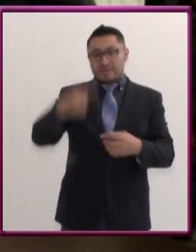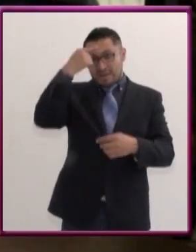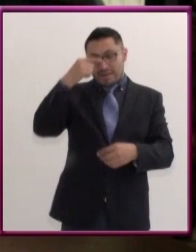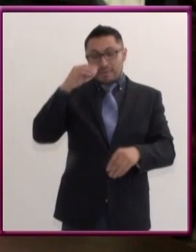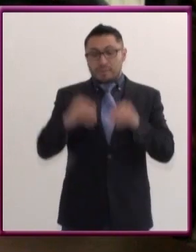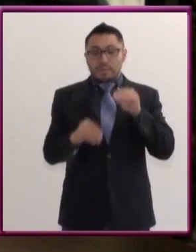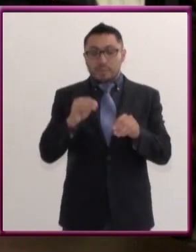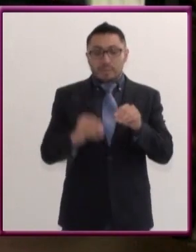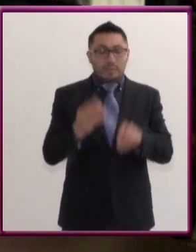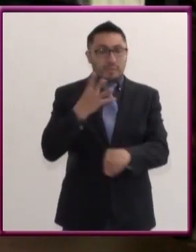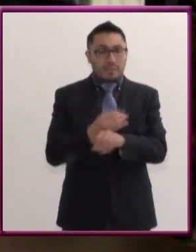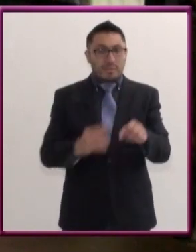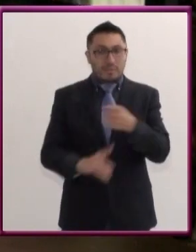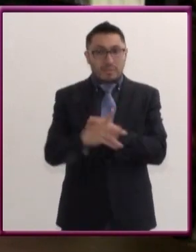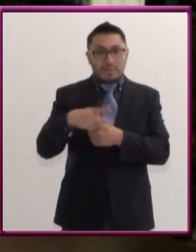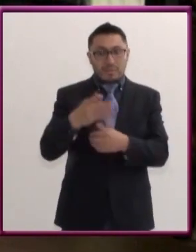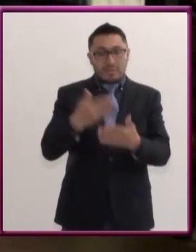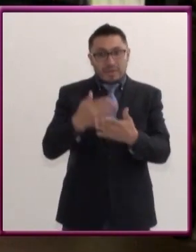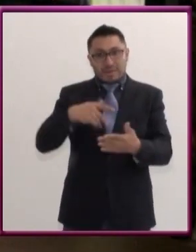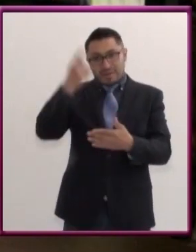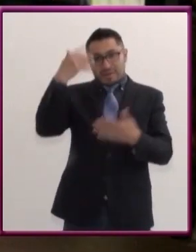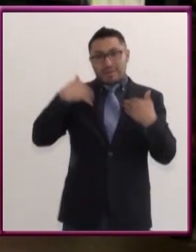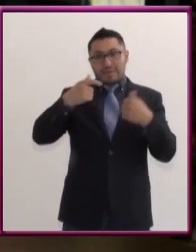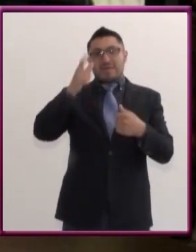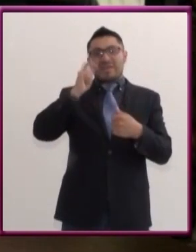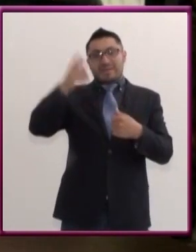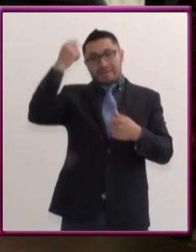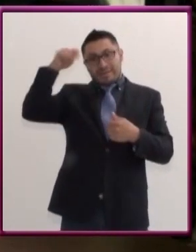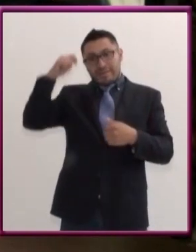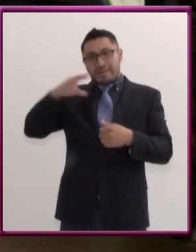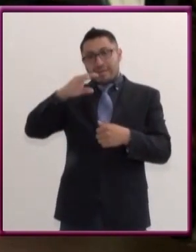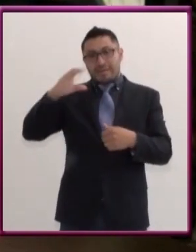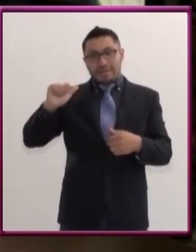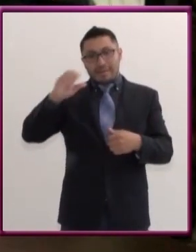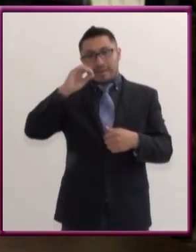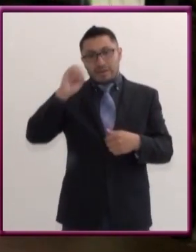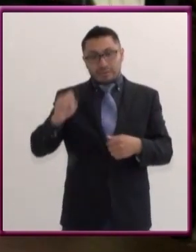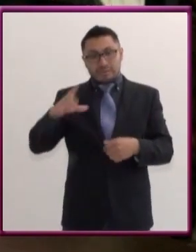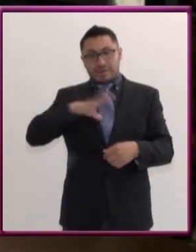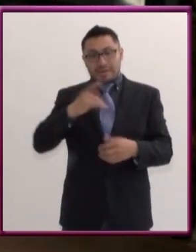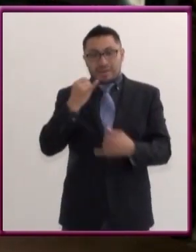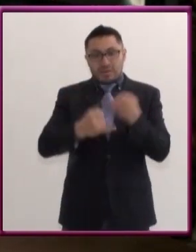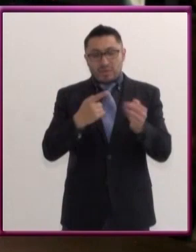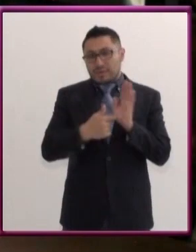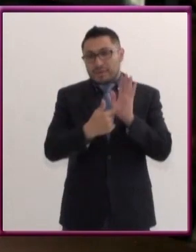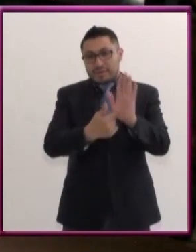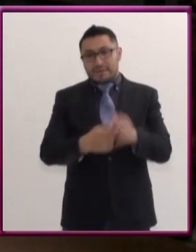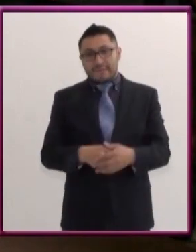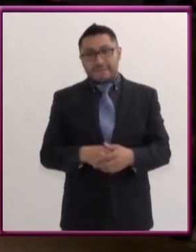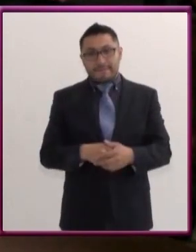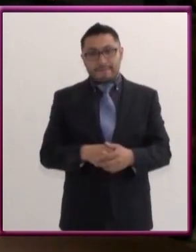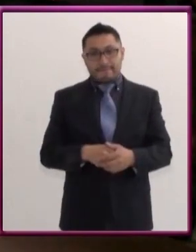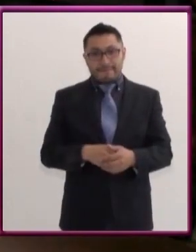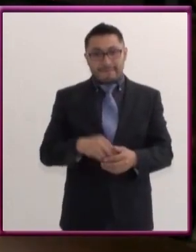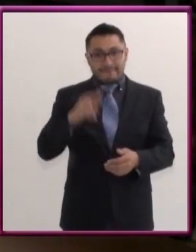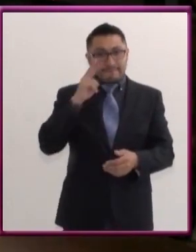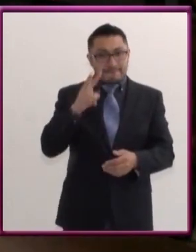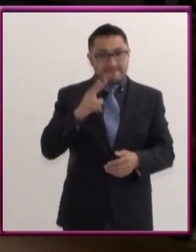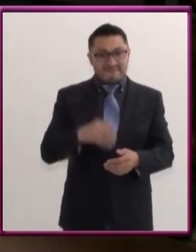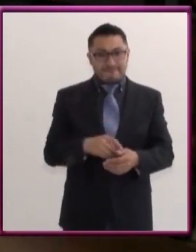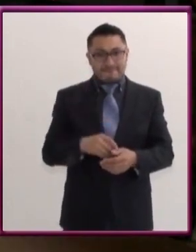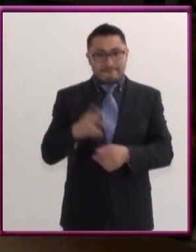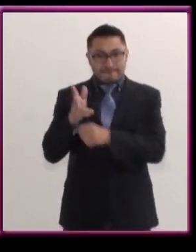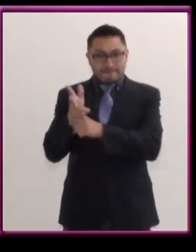resolver problemas, pero antes tenemos que entender qué es la teoría del caos y para eso tengo aquí un juguetito que les voy a enseñar. Voy a voltear la